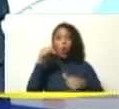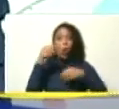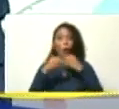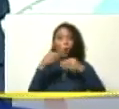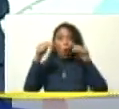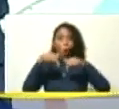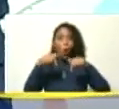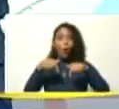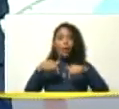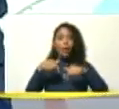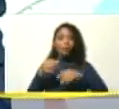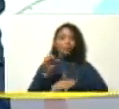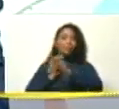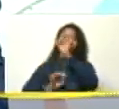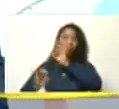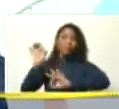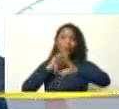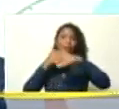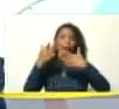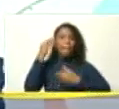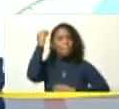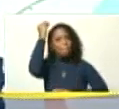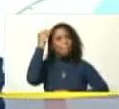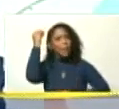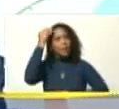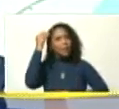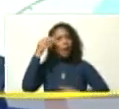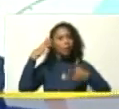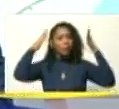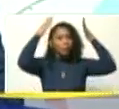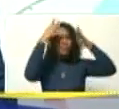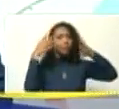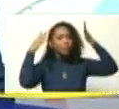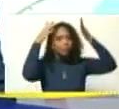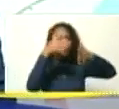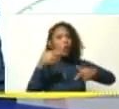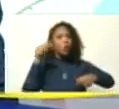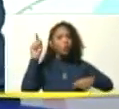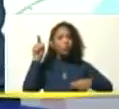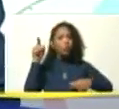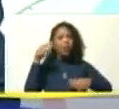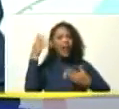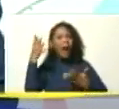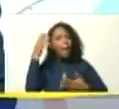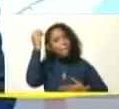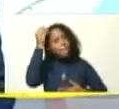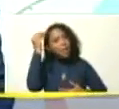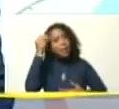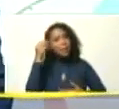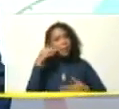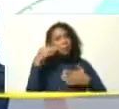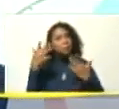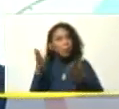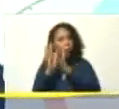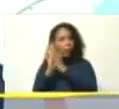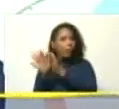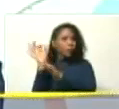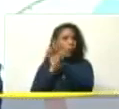diera sus impresiones, sus orientaciones, sus apreciaciones. Por favor.